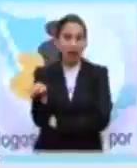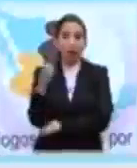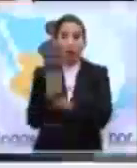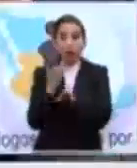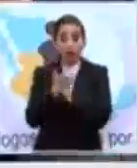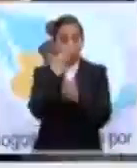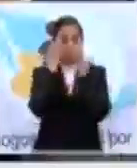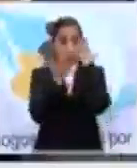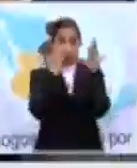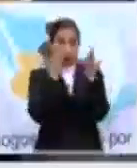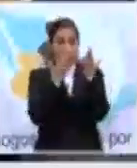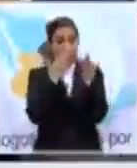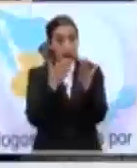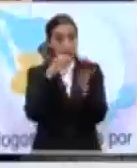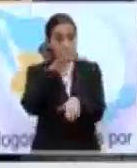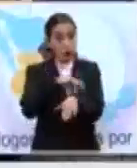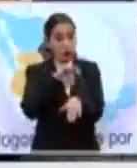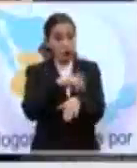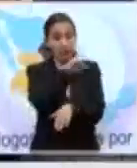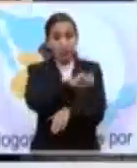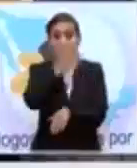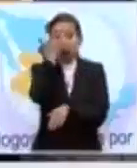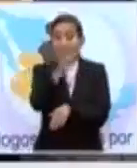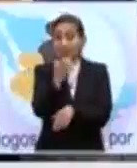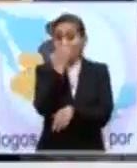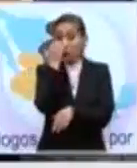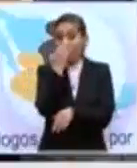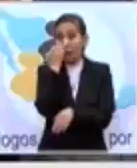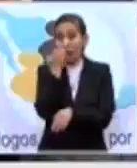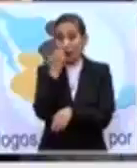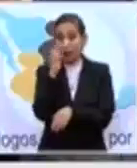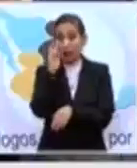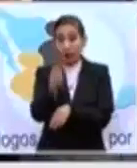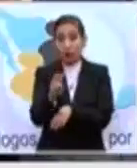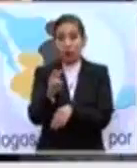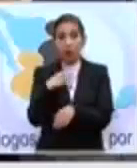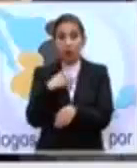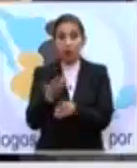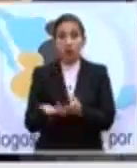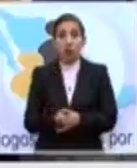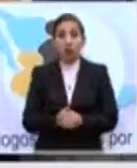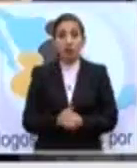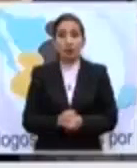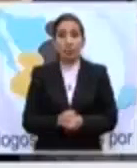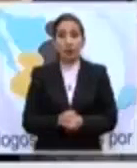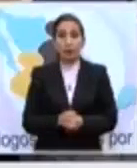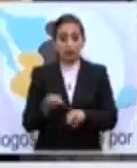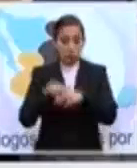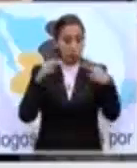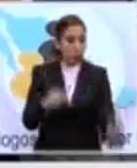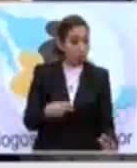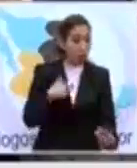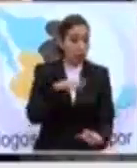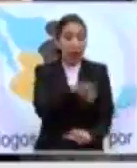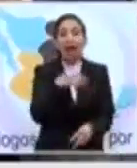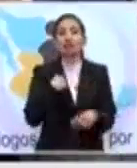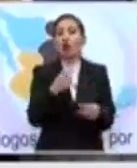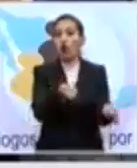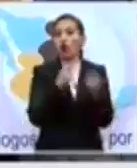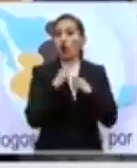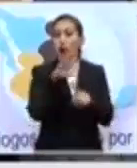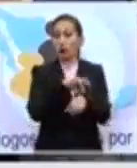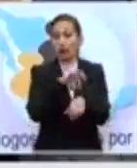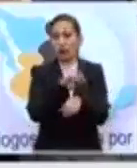para estudiar medicina hay 110 escuelas, nada más falta que no les atropelle un carro, y ya son médicos,